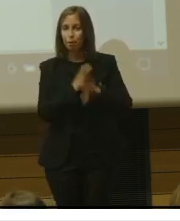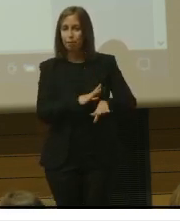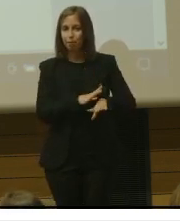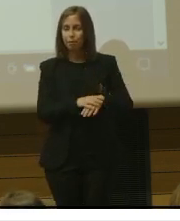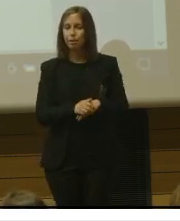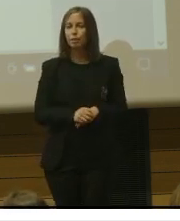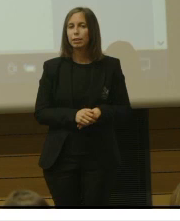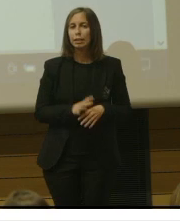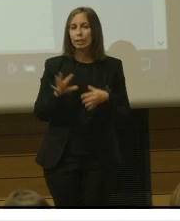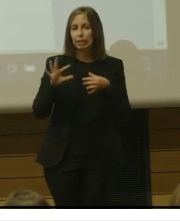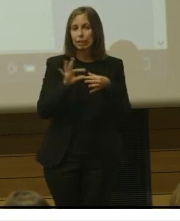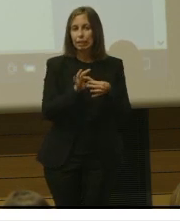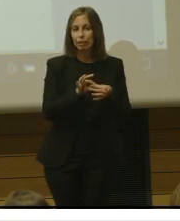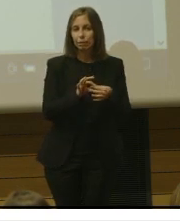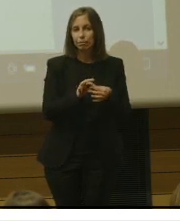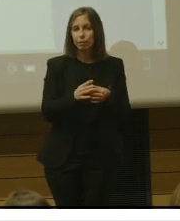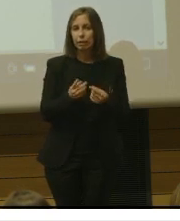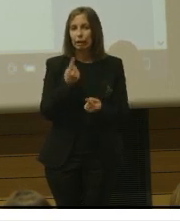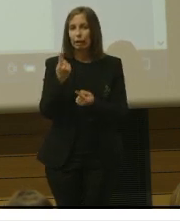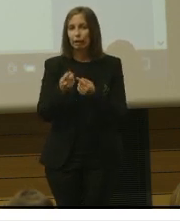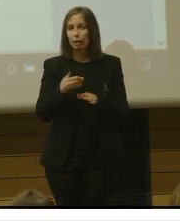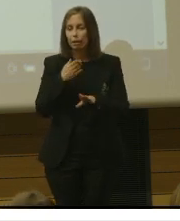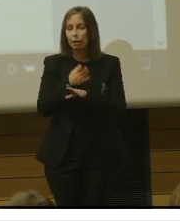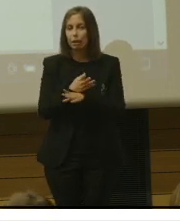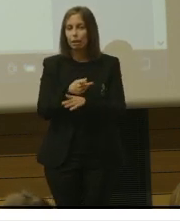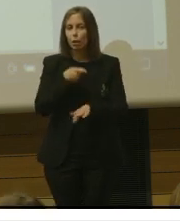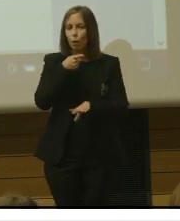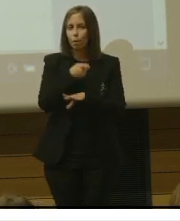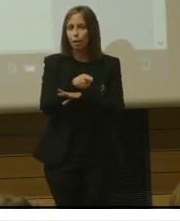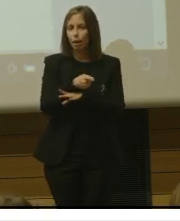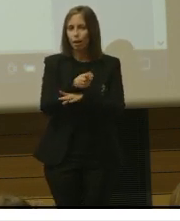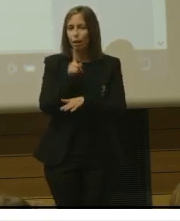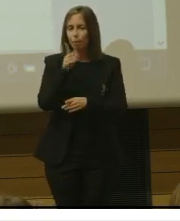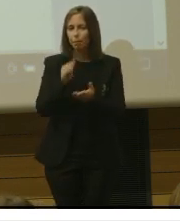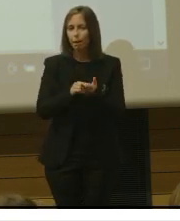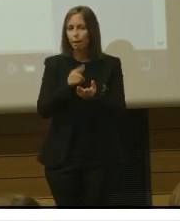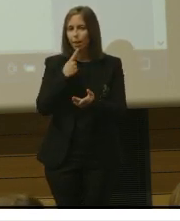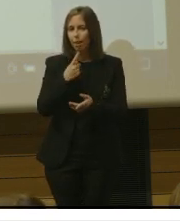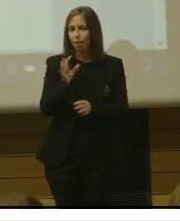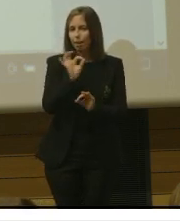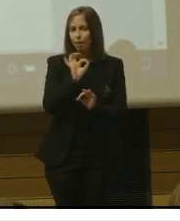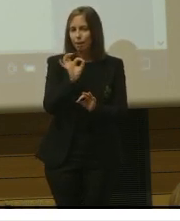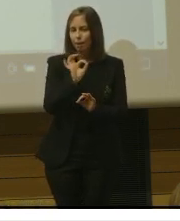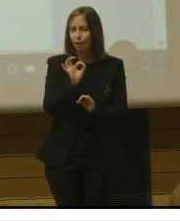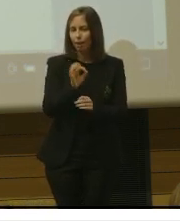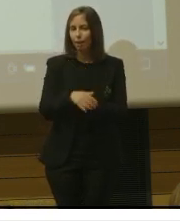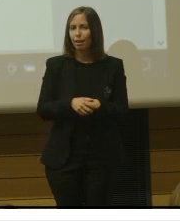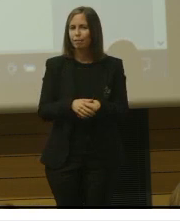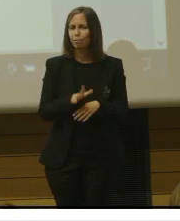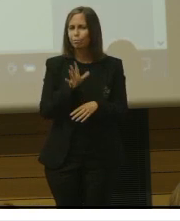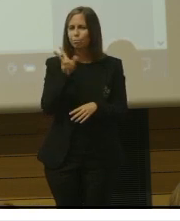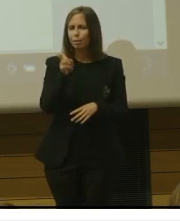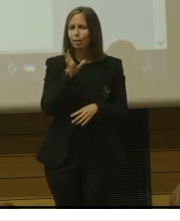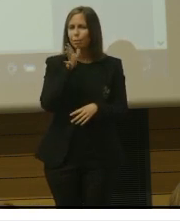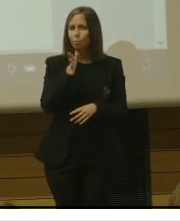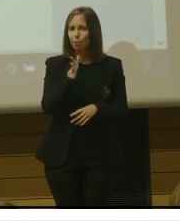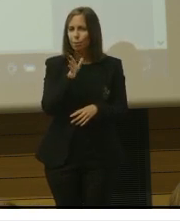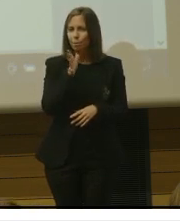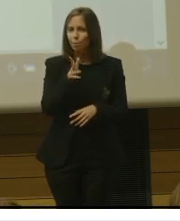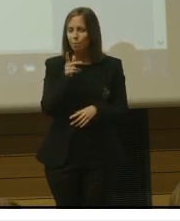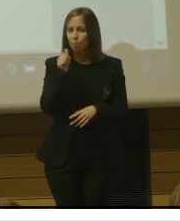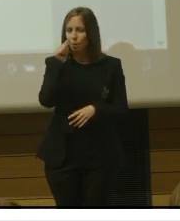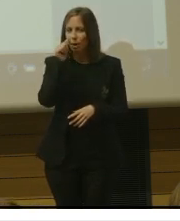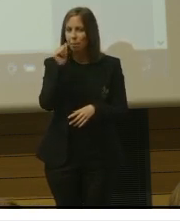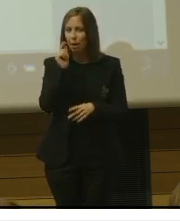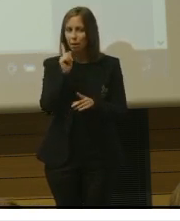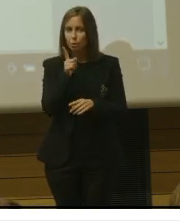con esto, pues muchas veces acuden obligadas, ¿no? No te lo dicen en la primera sesión. Intentas ahí romper el hielo, cuando hablas de entonces, ¿por qué estás aquí? Si solamente estás porque